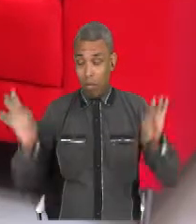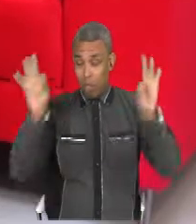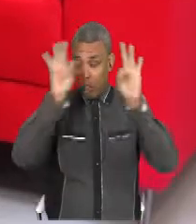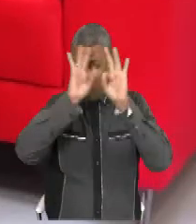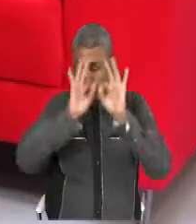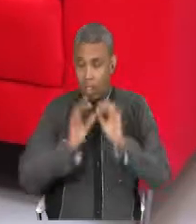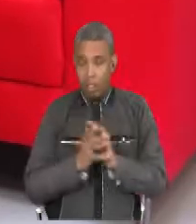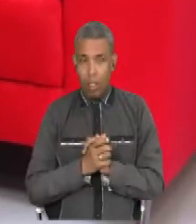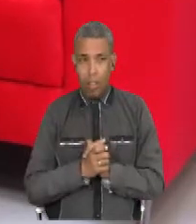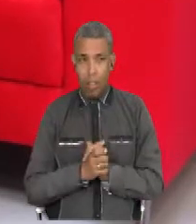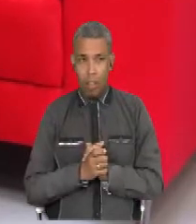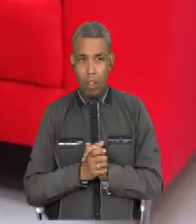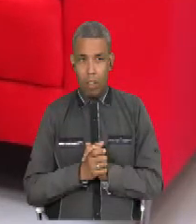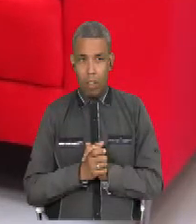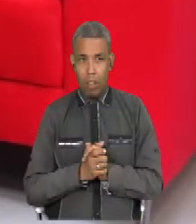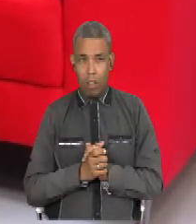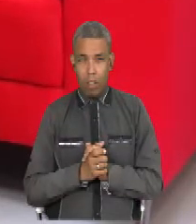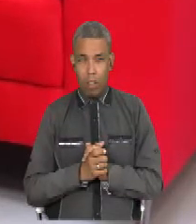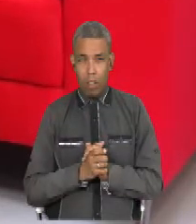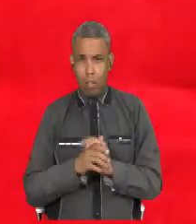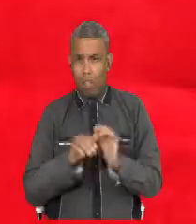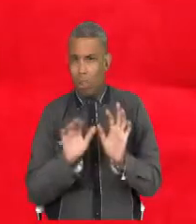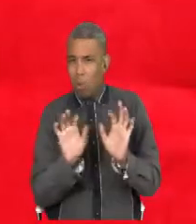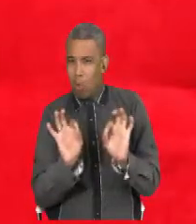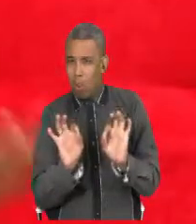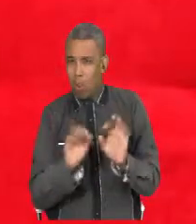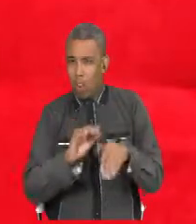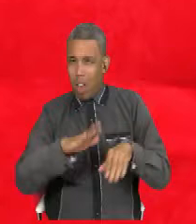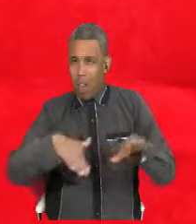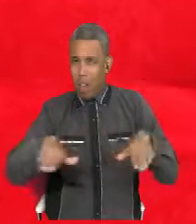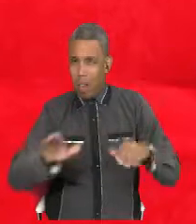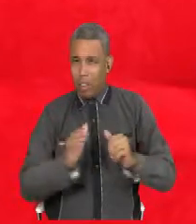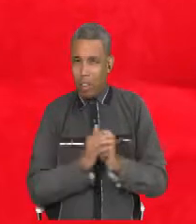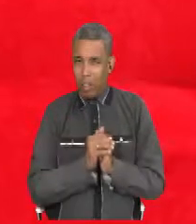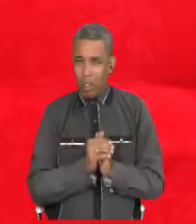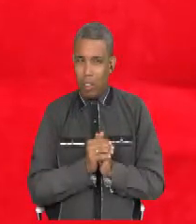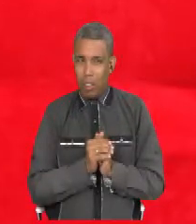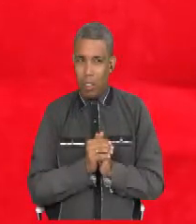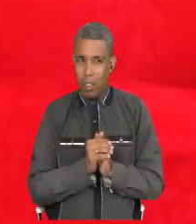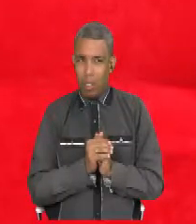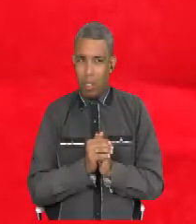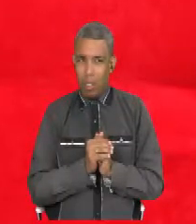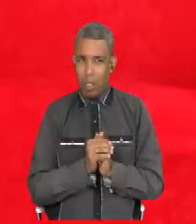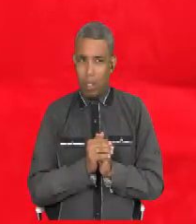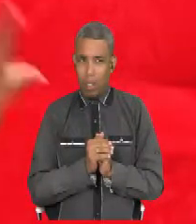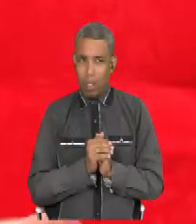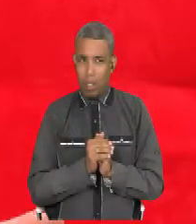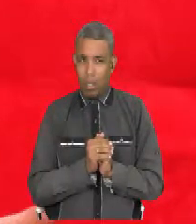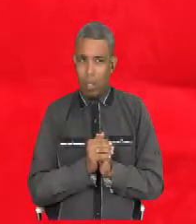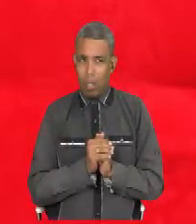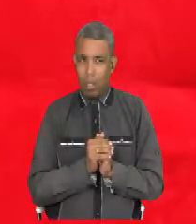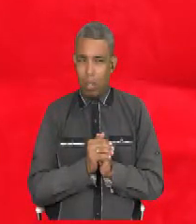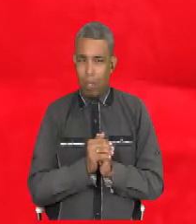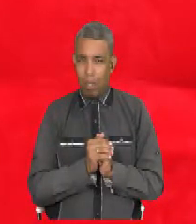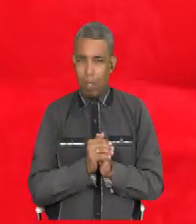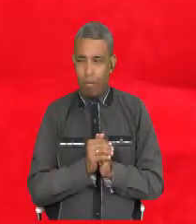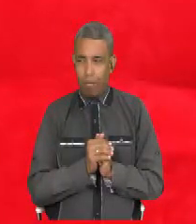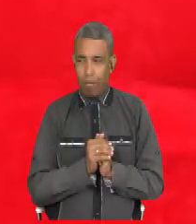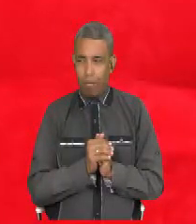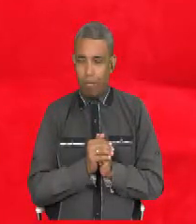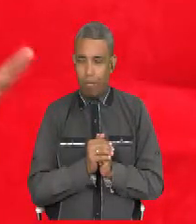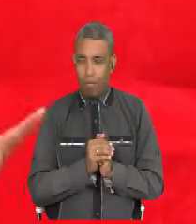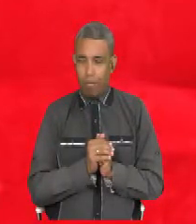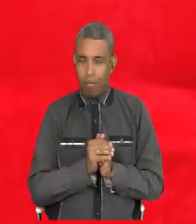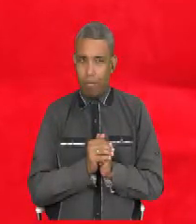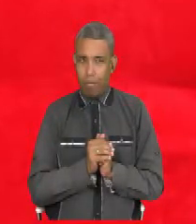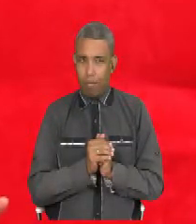algo, y afortunado o desafortunadamente, en la cama se arreglan muchas cosas. Entonces, qué bueno que para